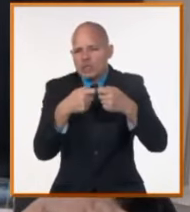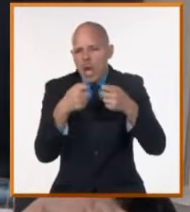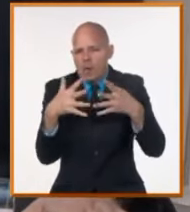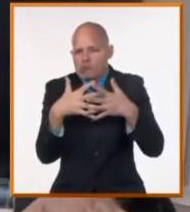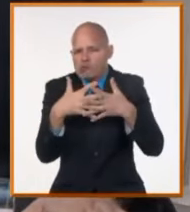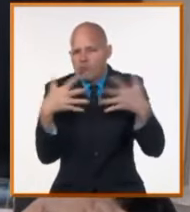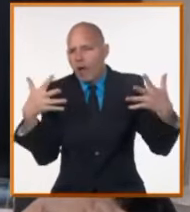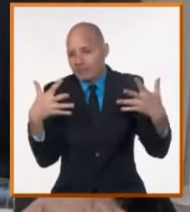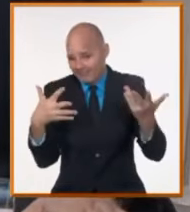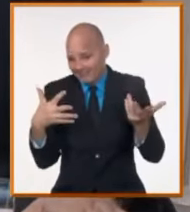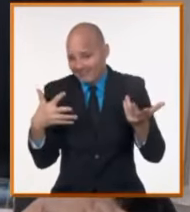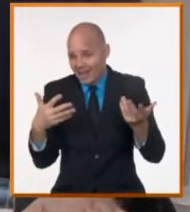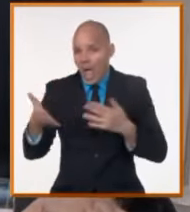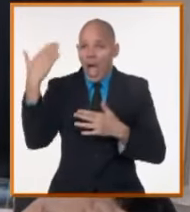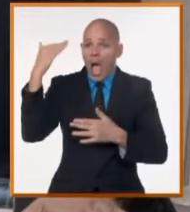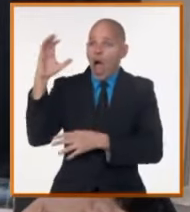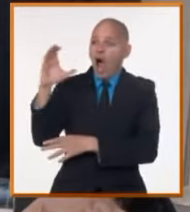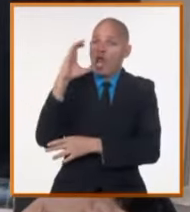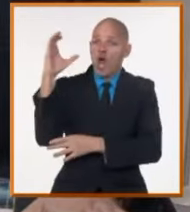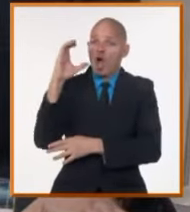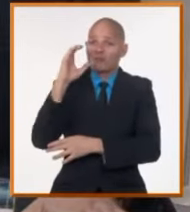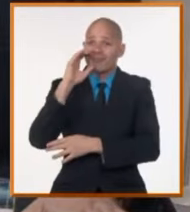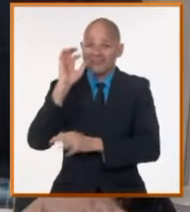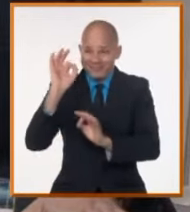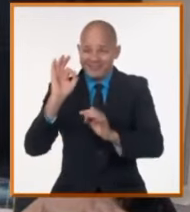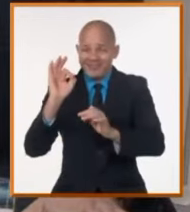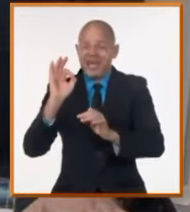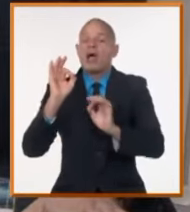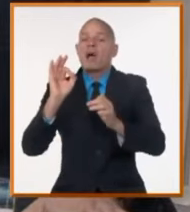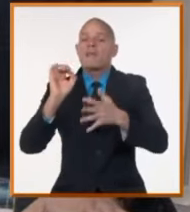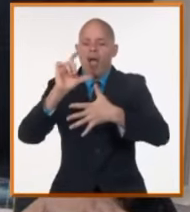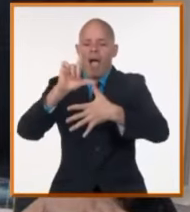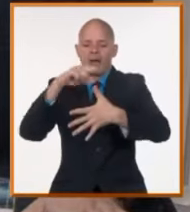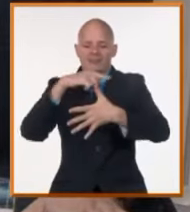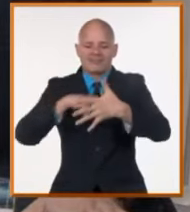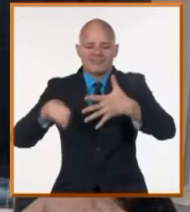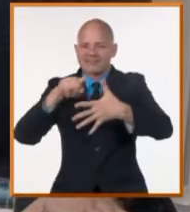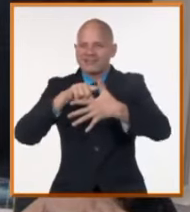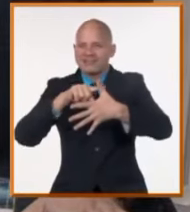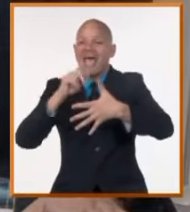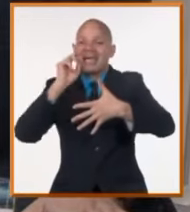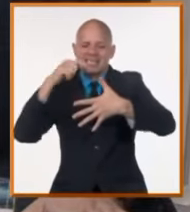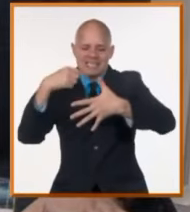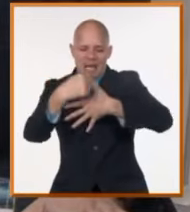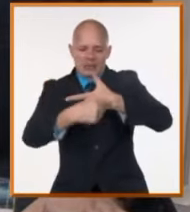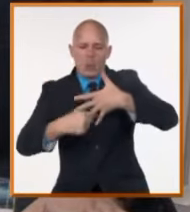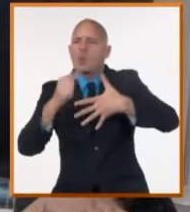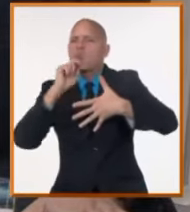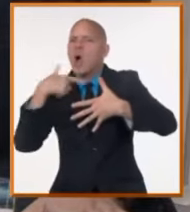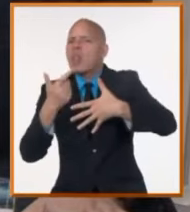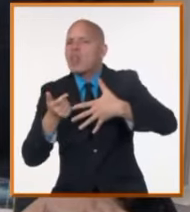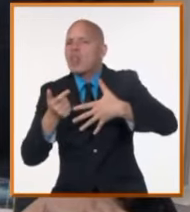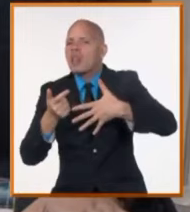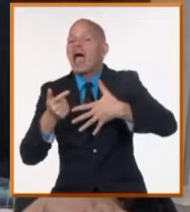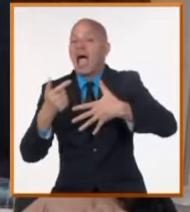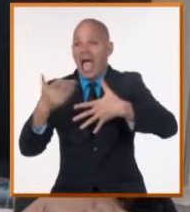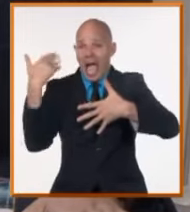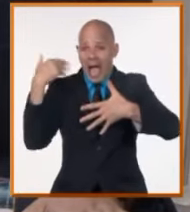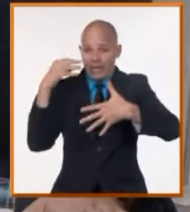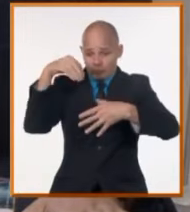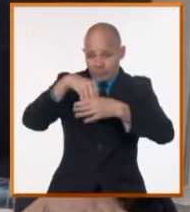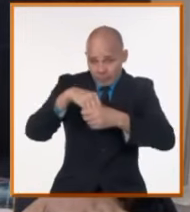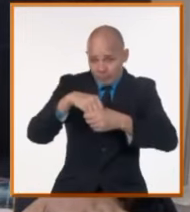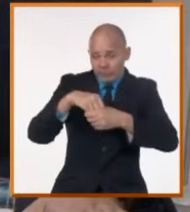se desarticula ya finalmente en 1830, con, es decir, comprendía lo que es hoy